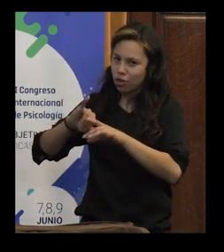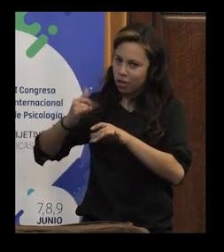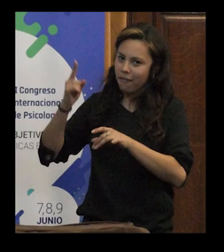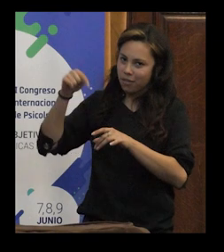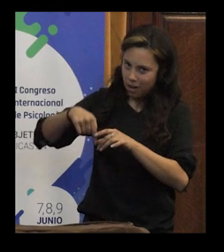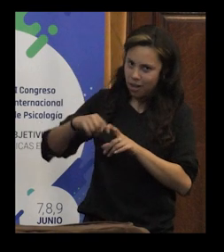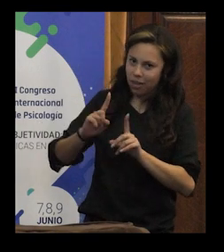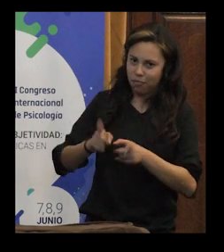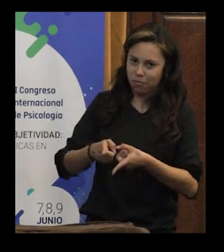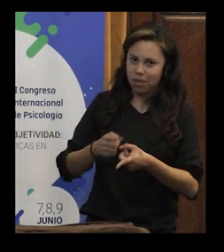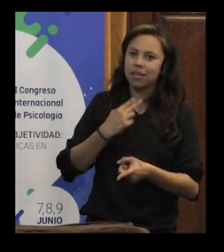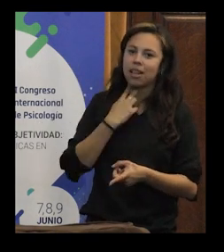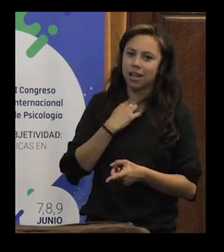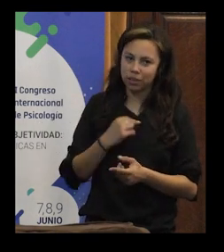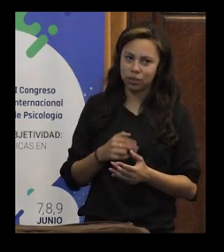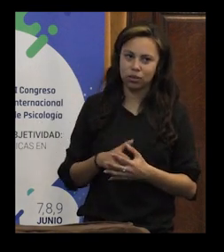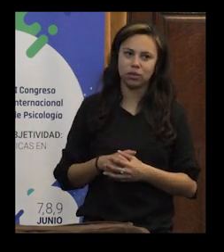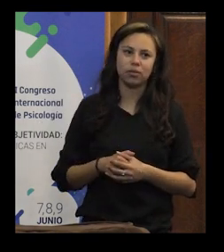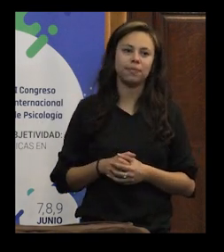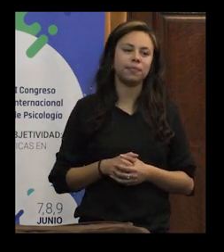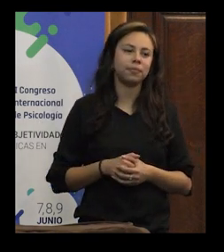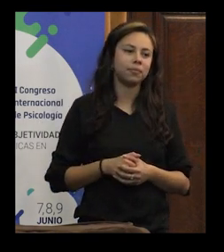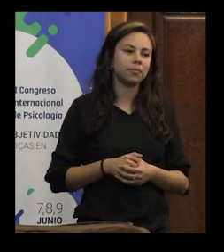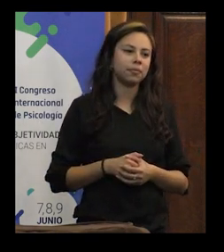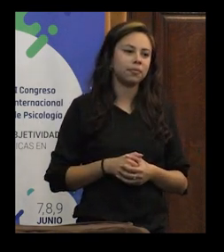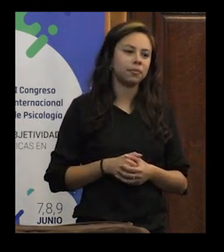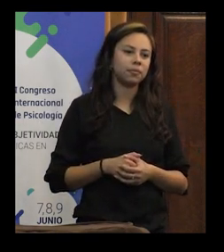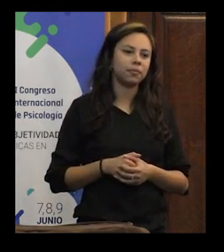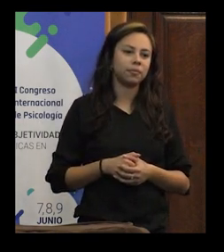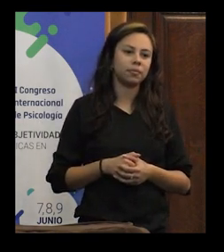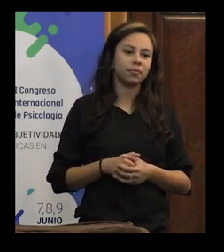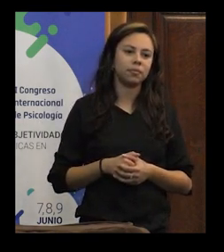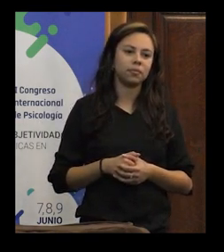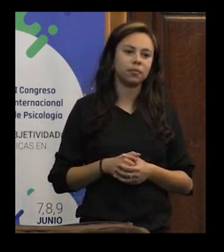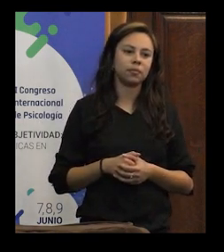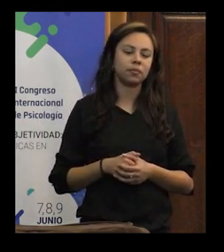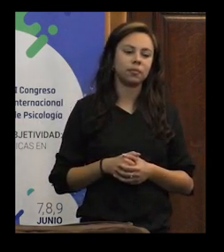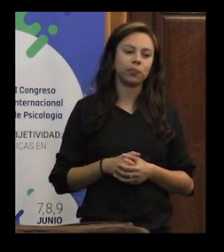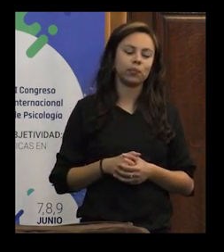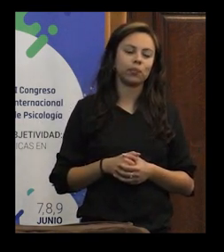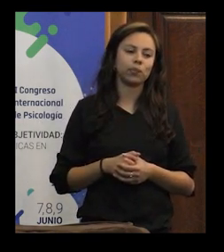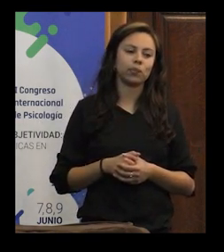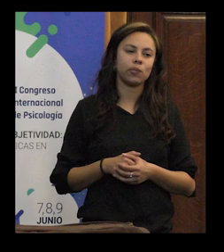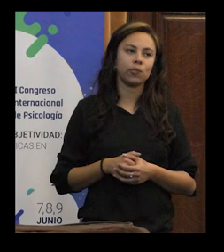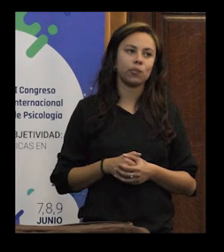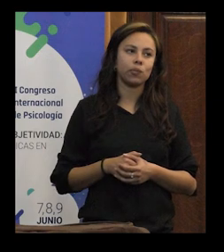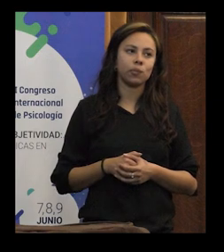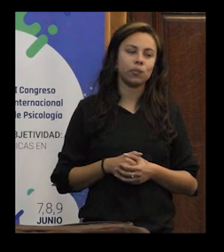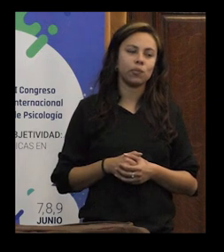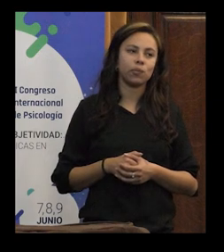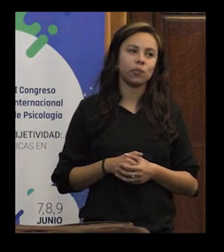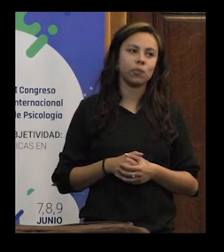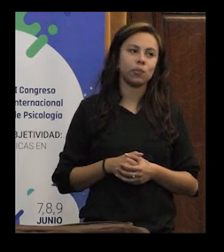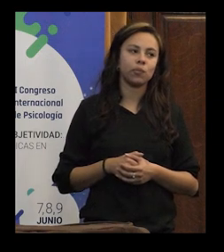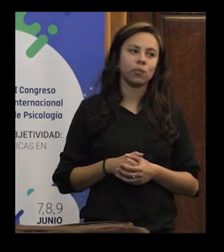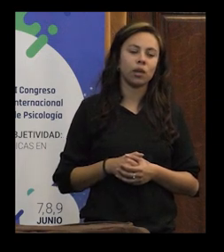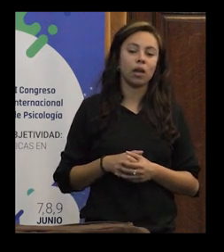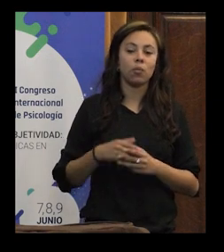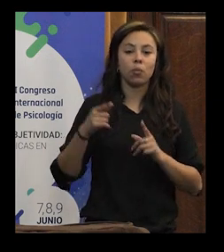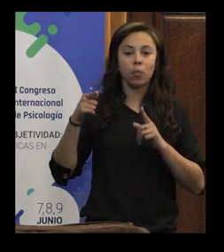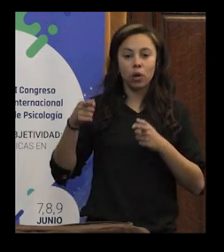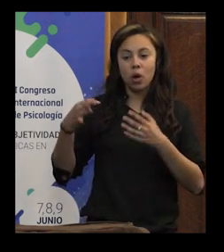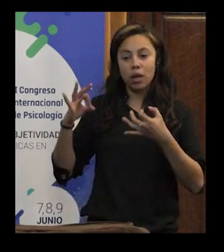riesgo propuesta por Regina Kenin, puede tomar muchas formas y transitar por